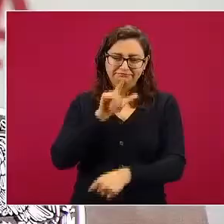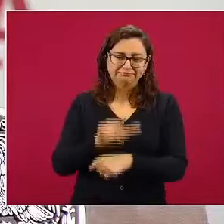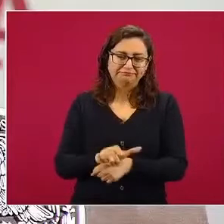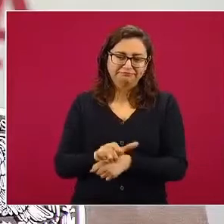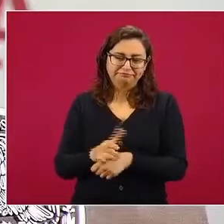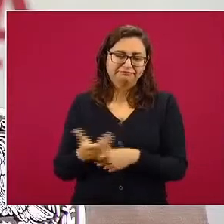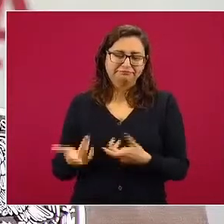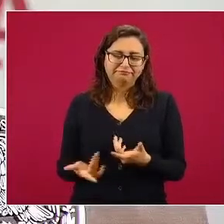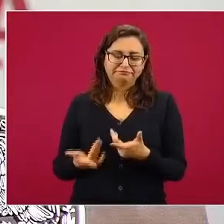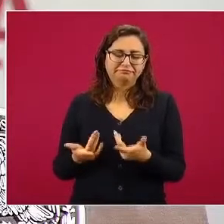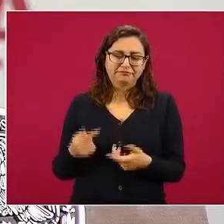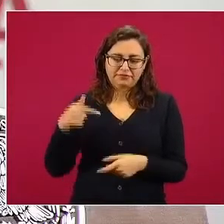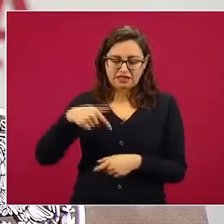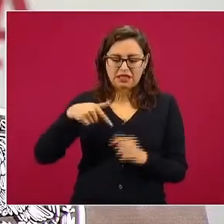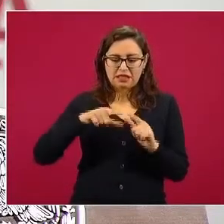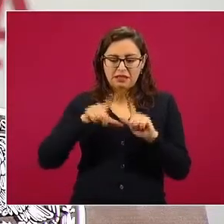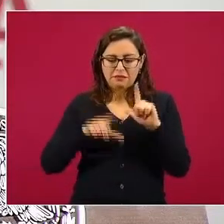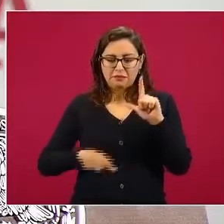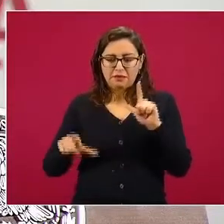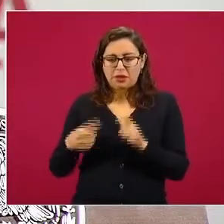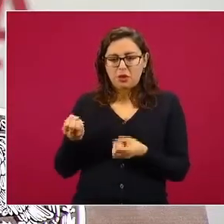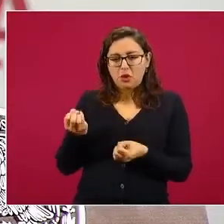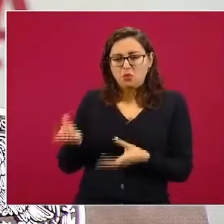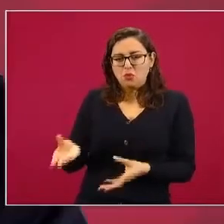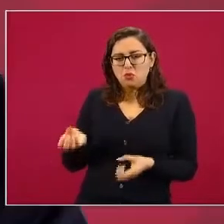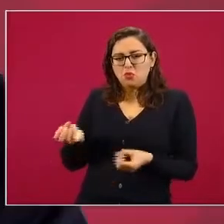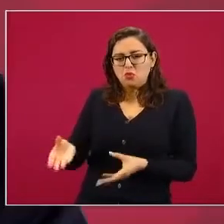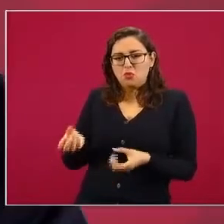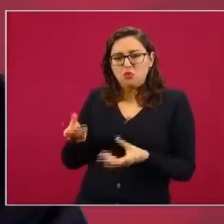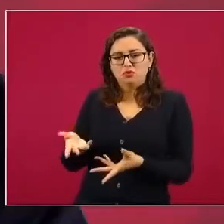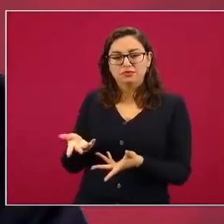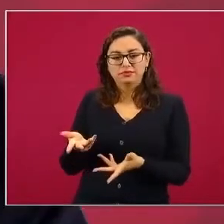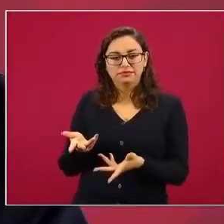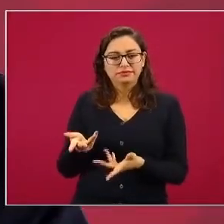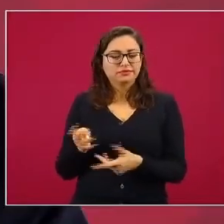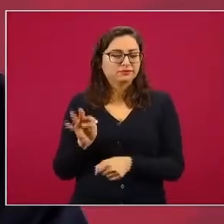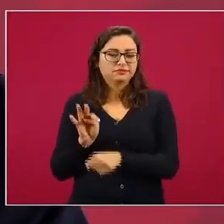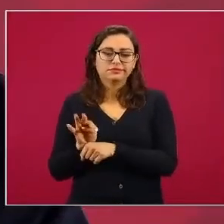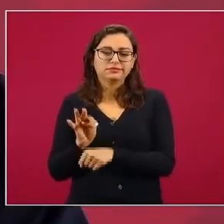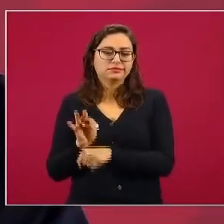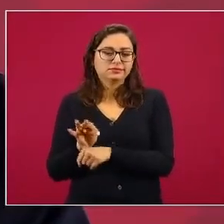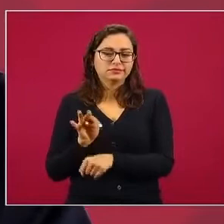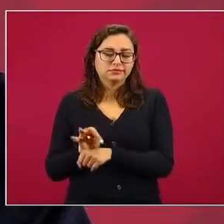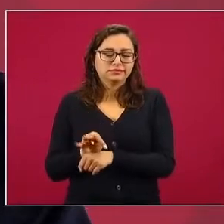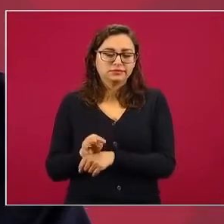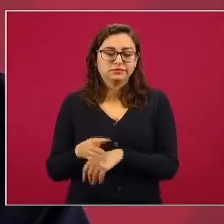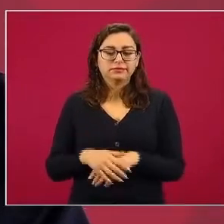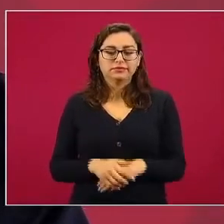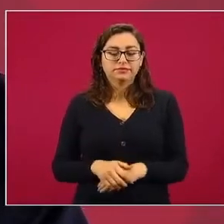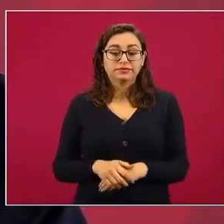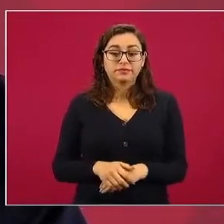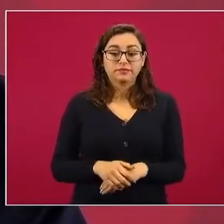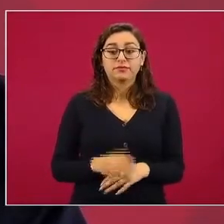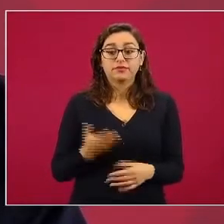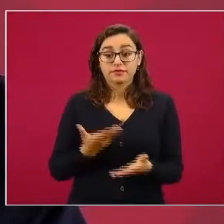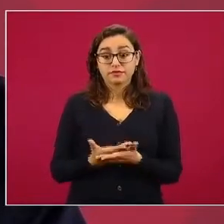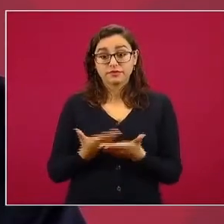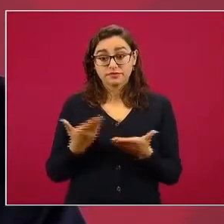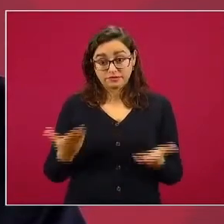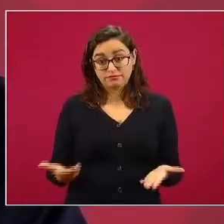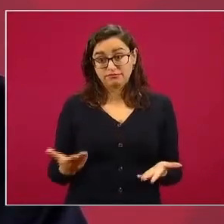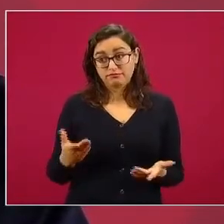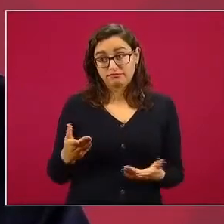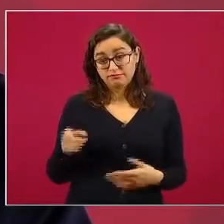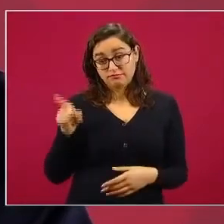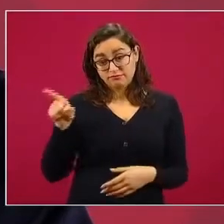especial en México, en los gobiernos anteriores, y ahora están molestos con